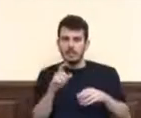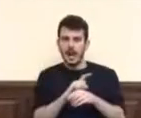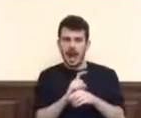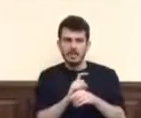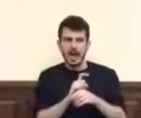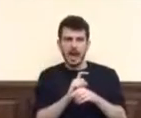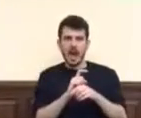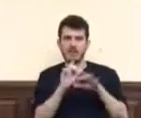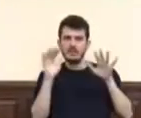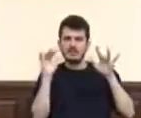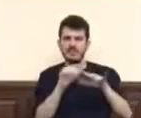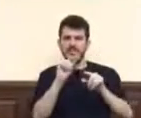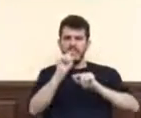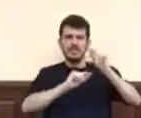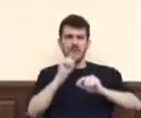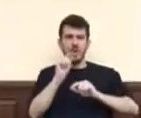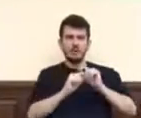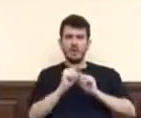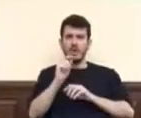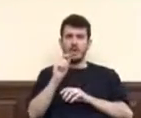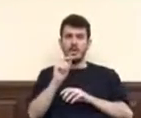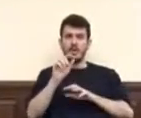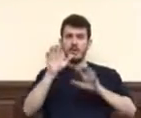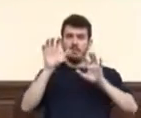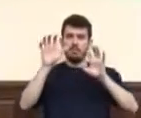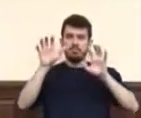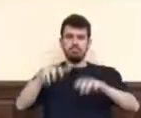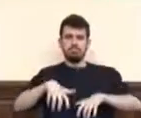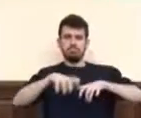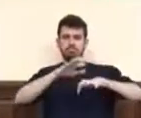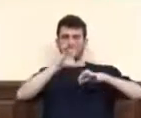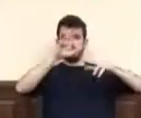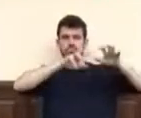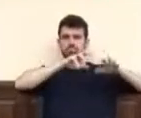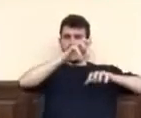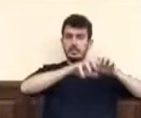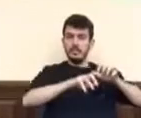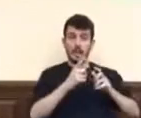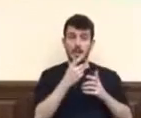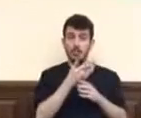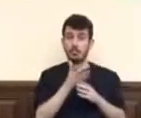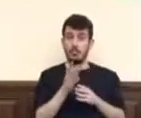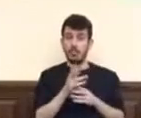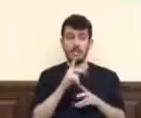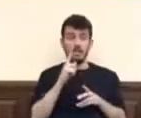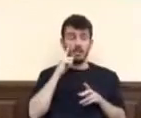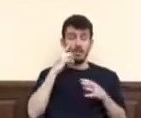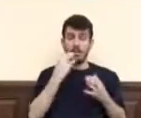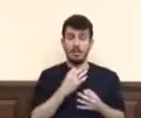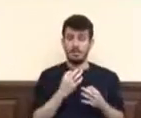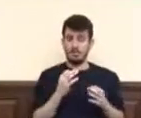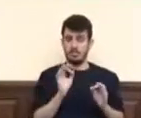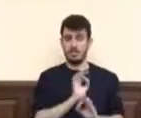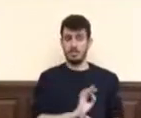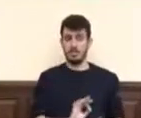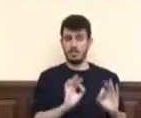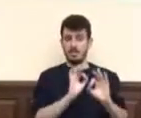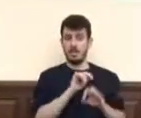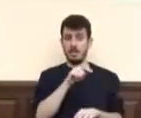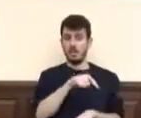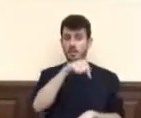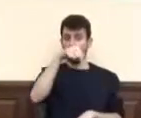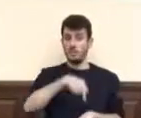ratas, bichos, Godzillas y demás, cuando realmente pues no pasó nada de eso y hoy es un